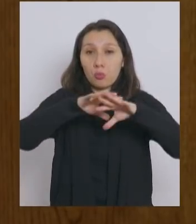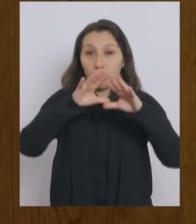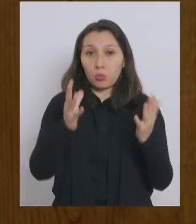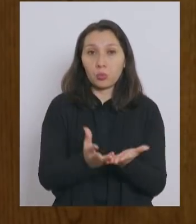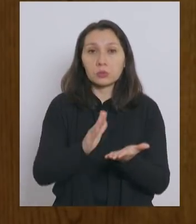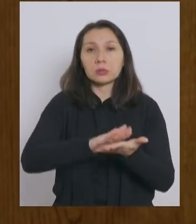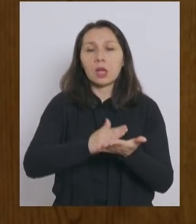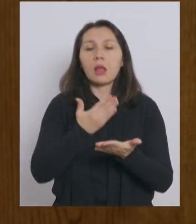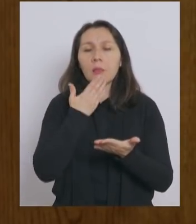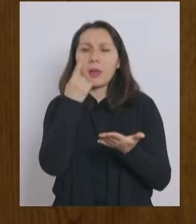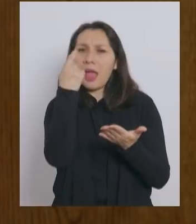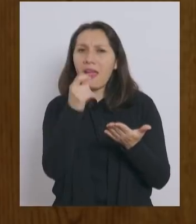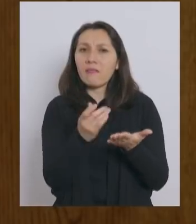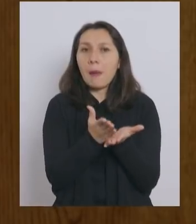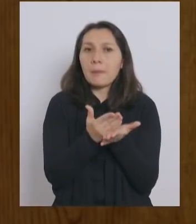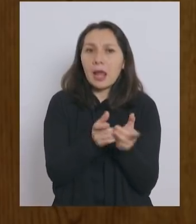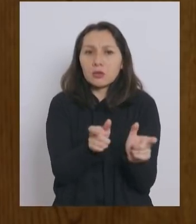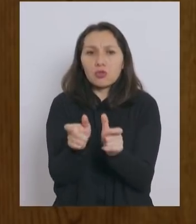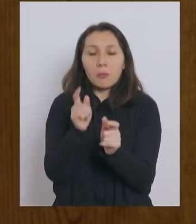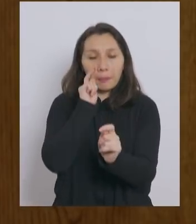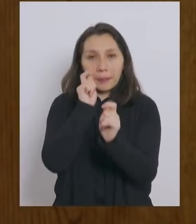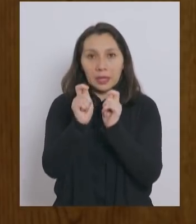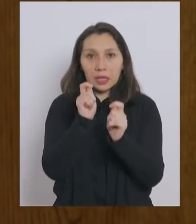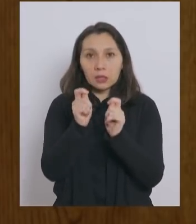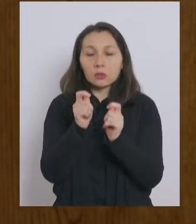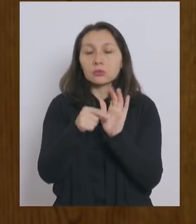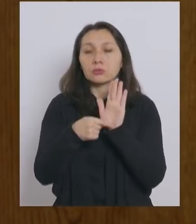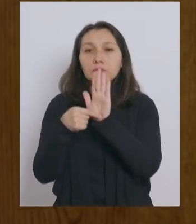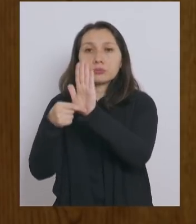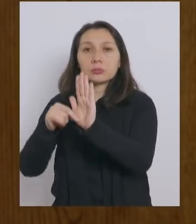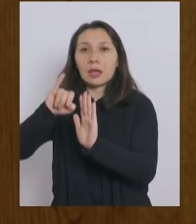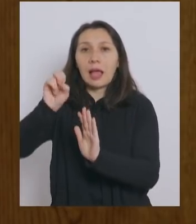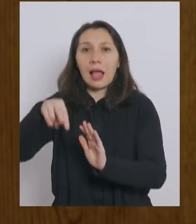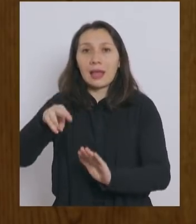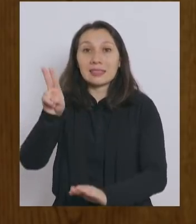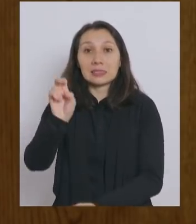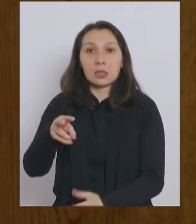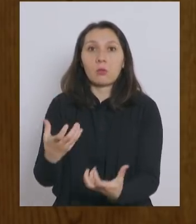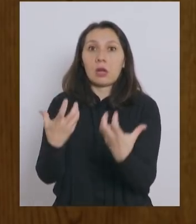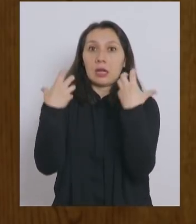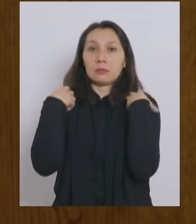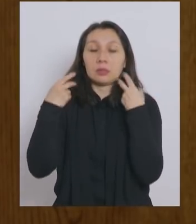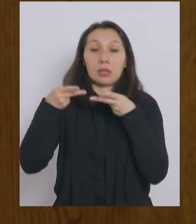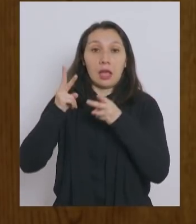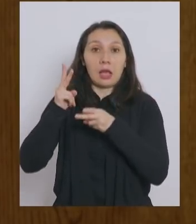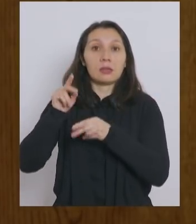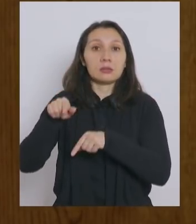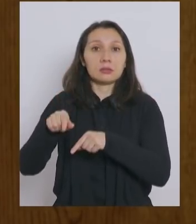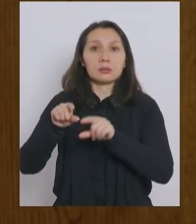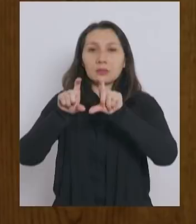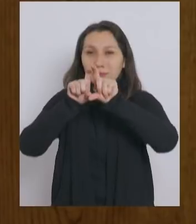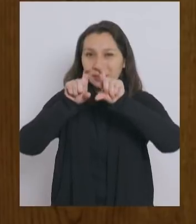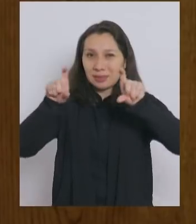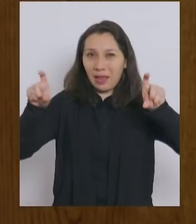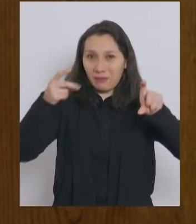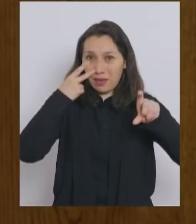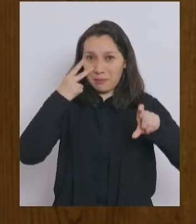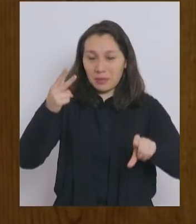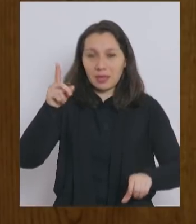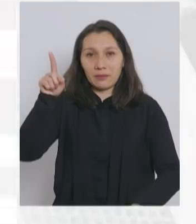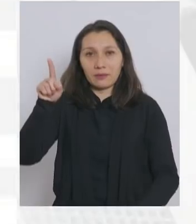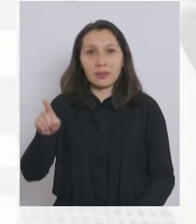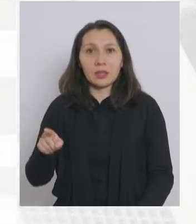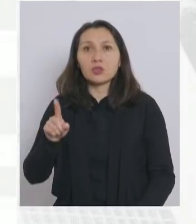también evaluó el plan de manejo de riesgo presentado por Janssen como titular de la autorización. La tabla que ustedes ven en sus